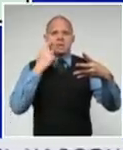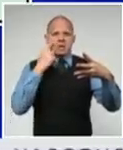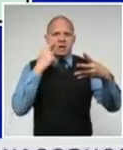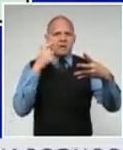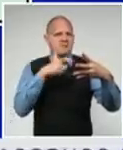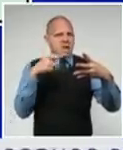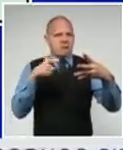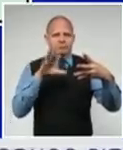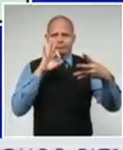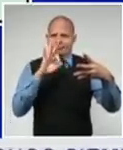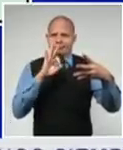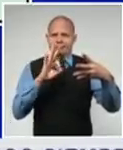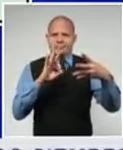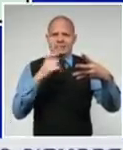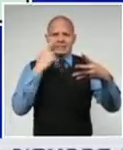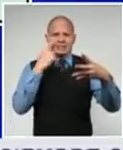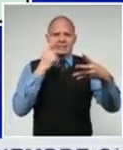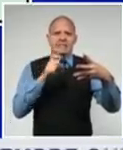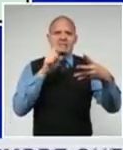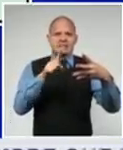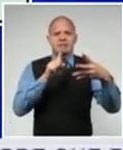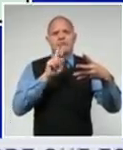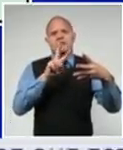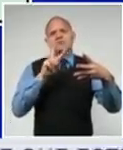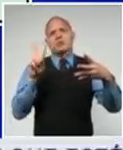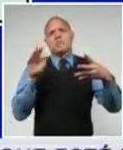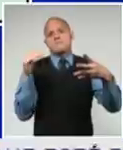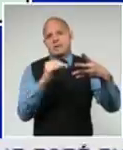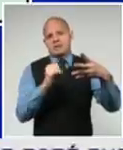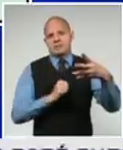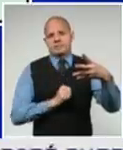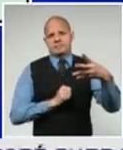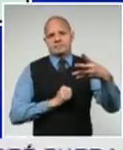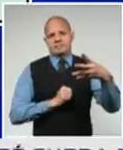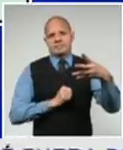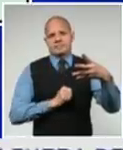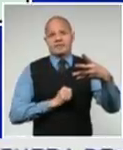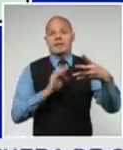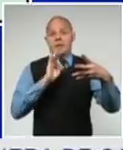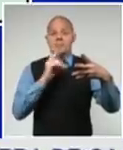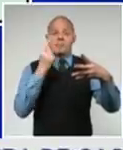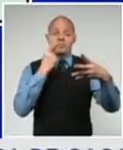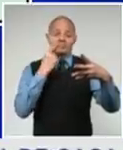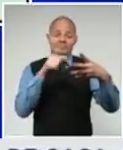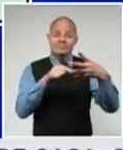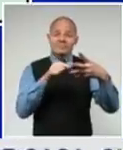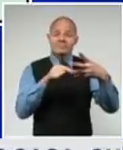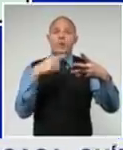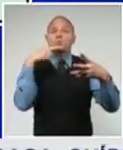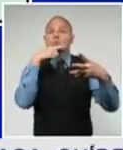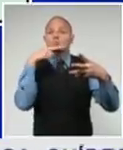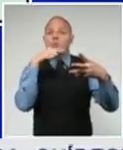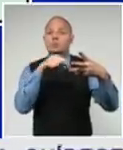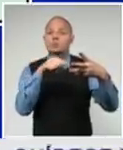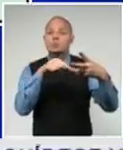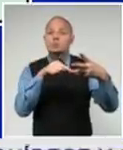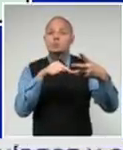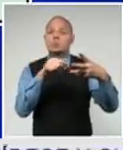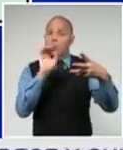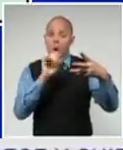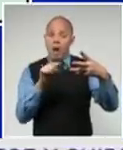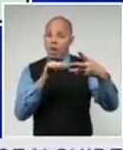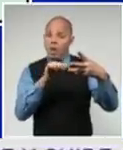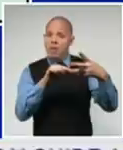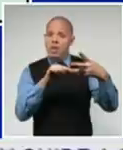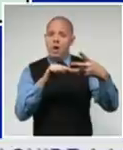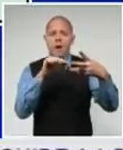142.921 fallecidos. Y Rusia, que está entre los cuatro primeros, pero con una cifra inferior,